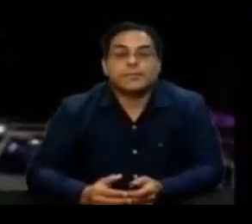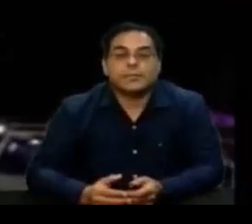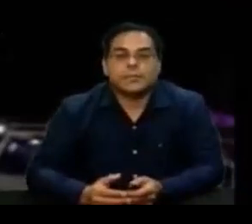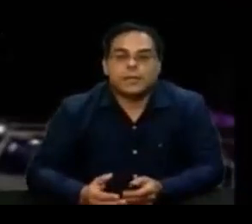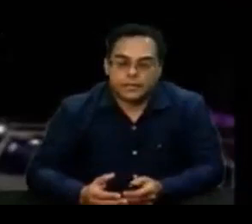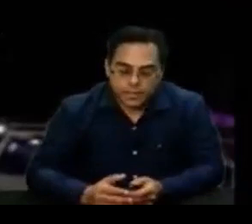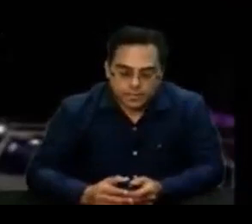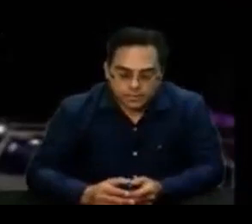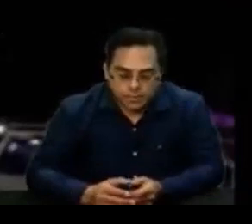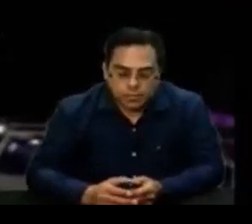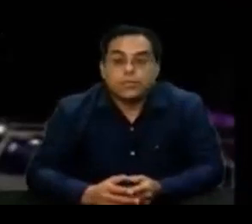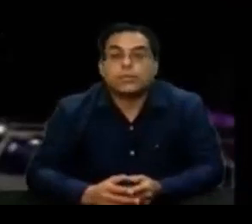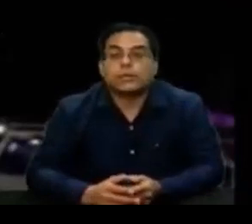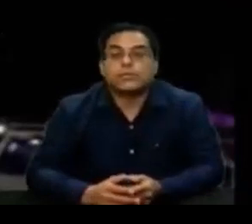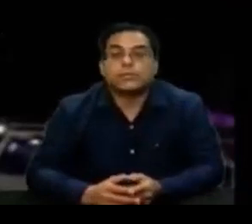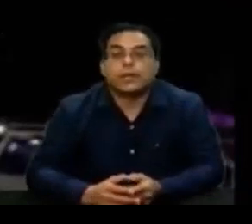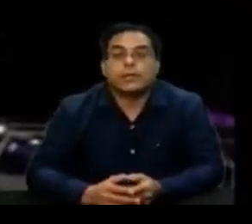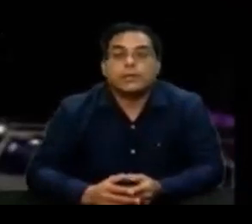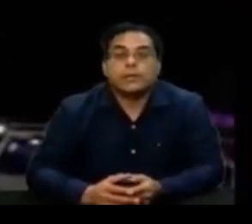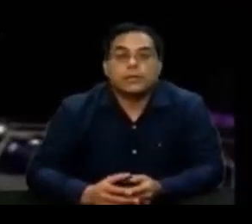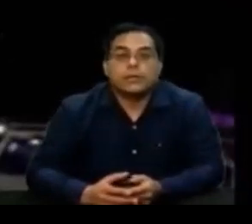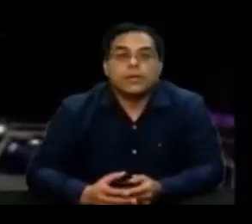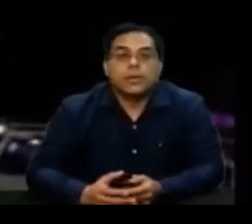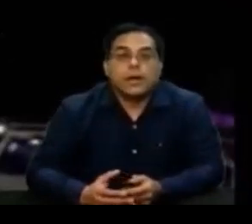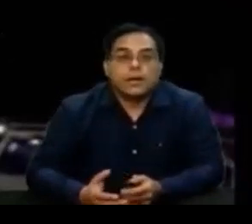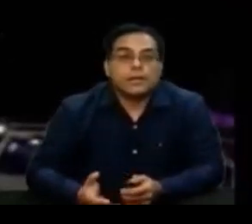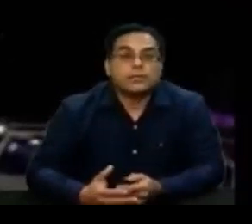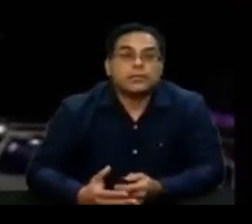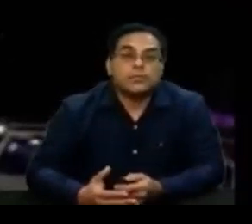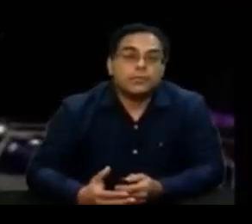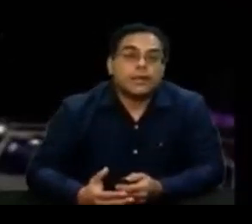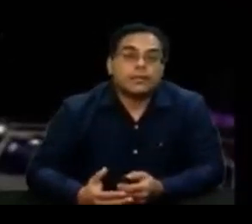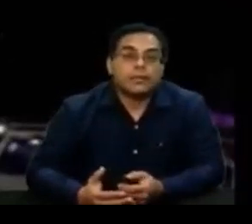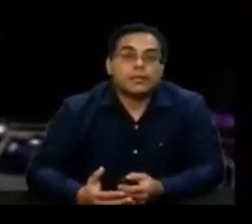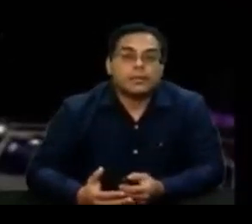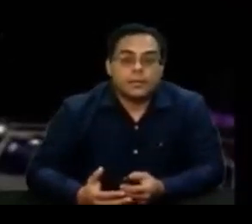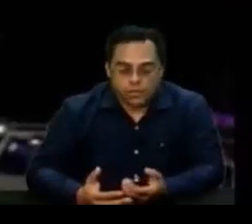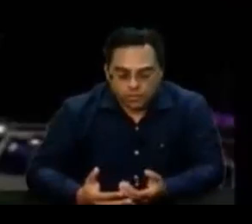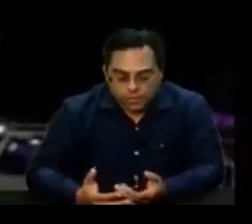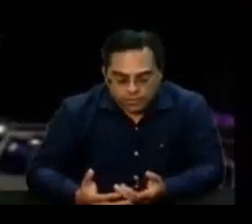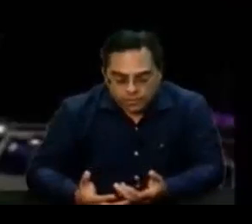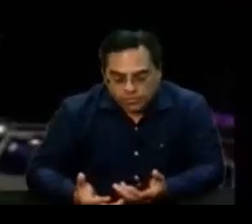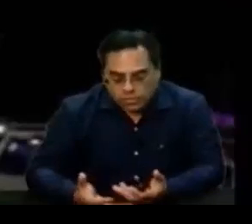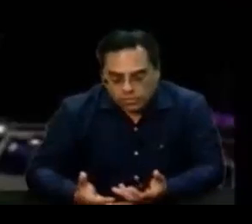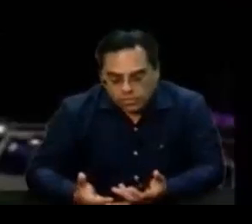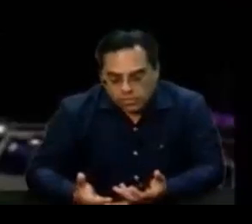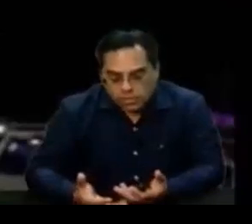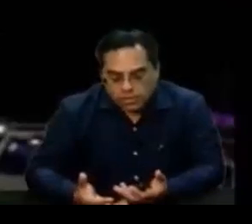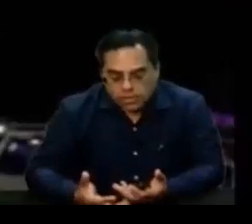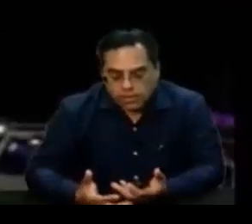cicatriz posible, y la verdad es que nos ha dado muy buen resultado, ¿no? Hay niños muy pequeñitos que también, normalmente los